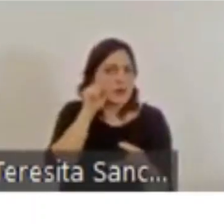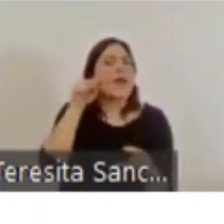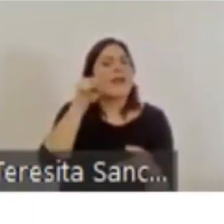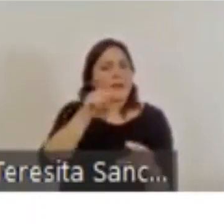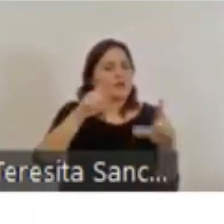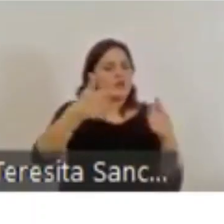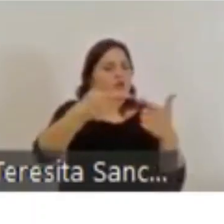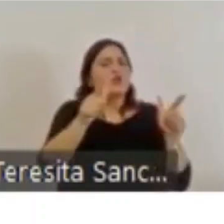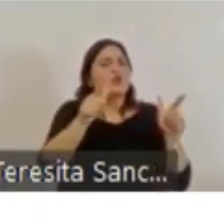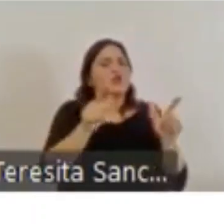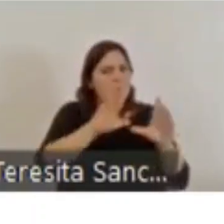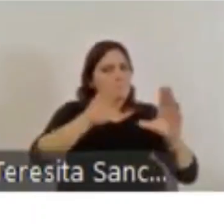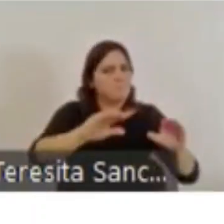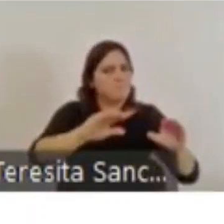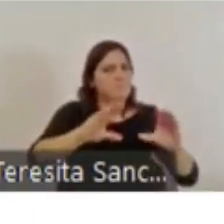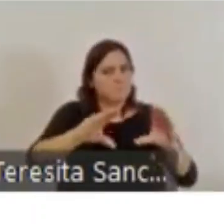cabo